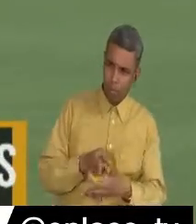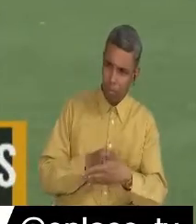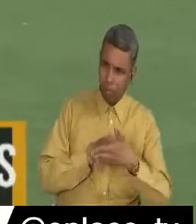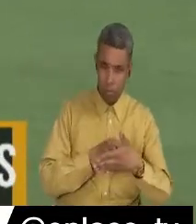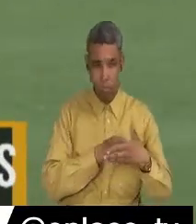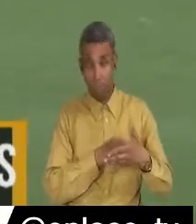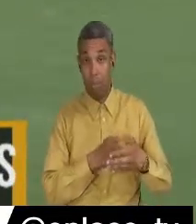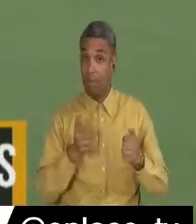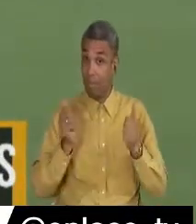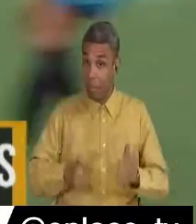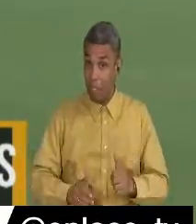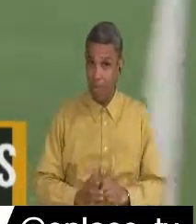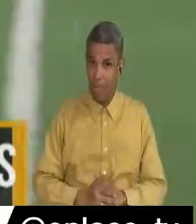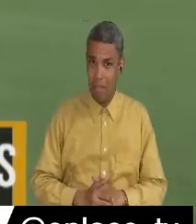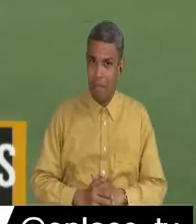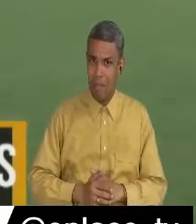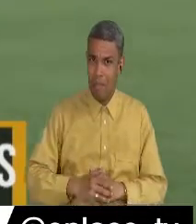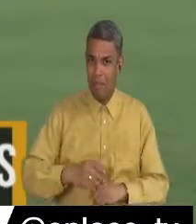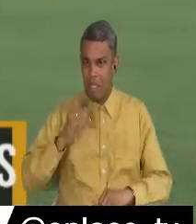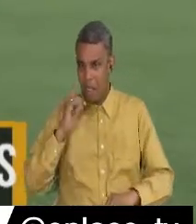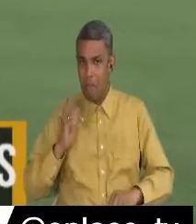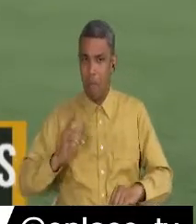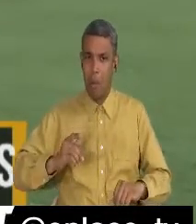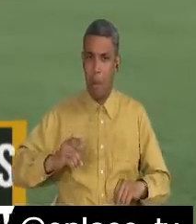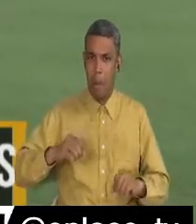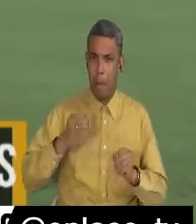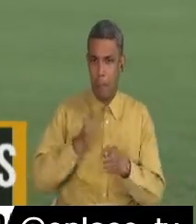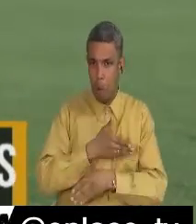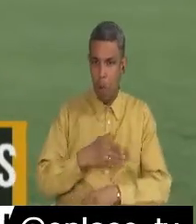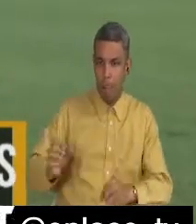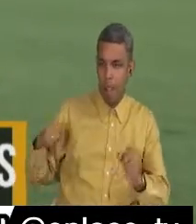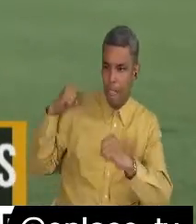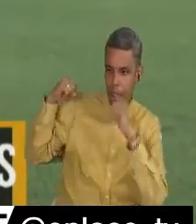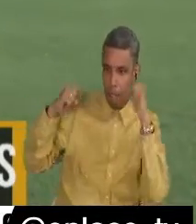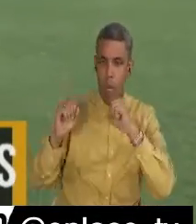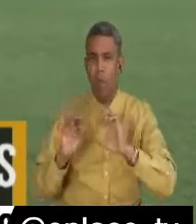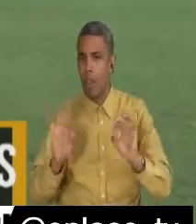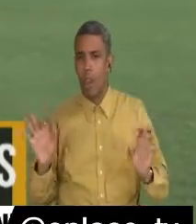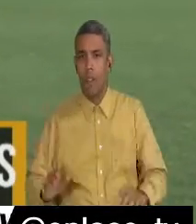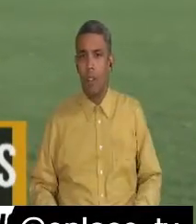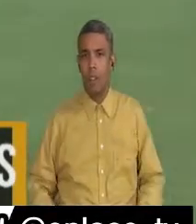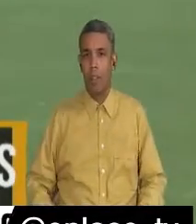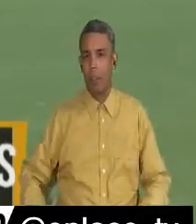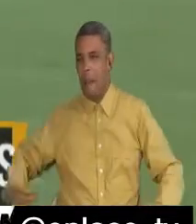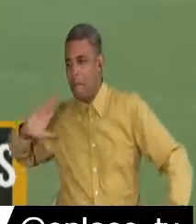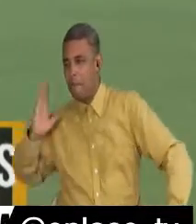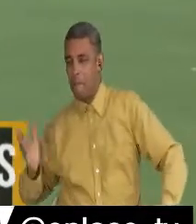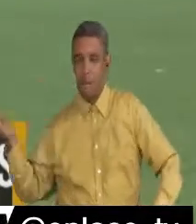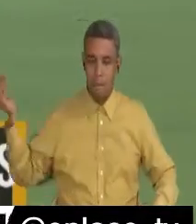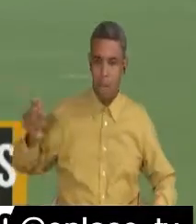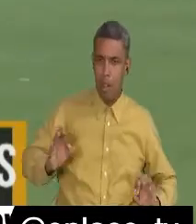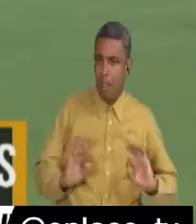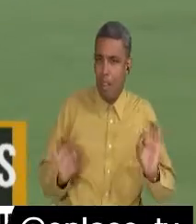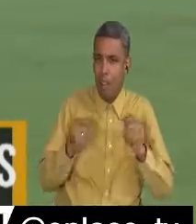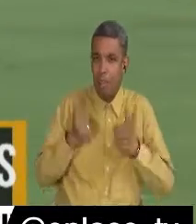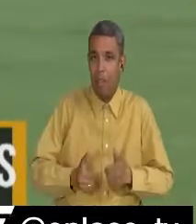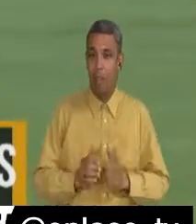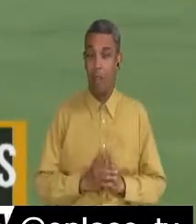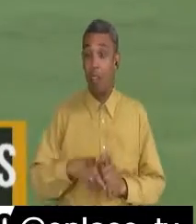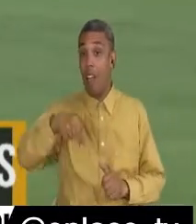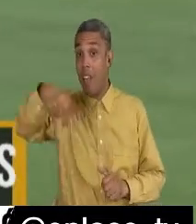la altura. Bien, muchísimo talento, realmente en Barranca Bermeja el fútbol femenino ha crecido, yo estoy muy,